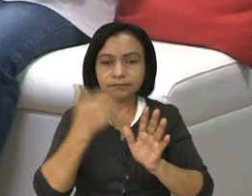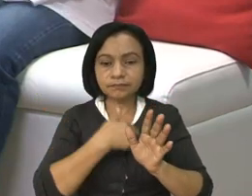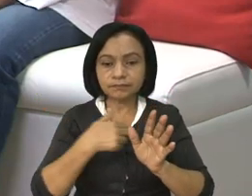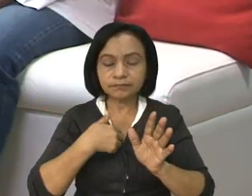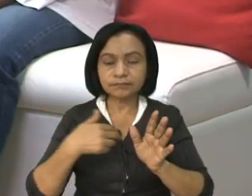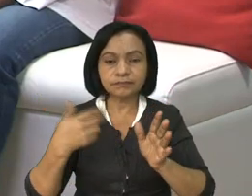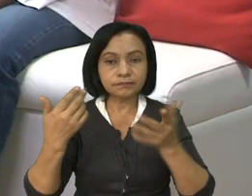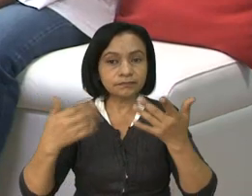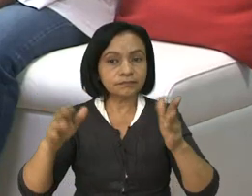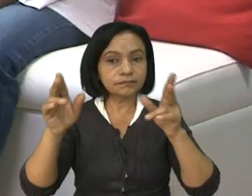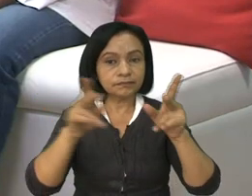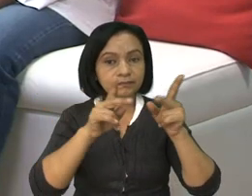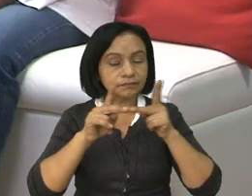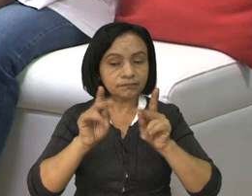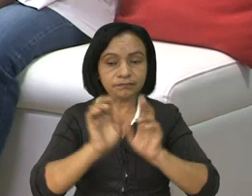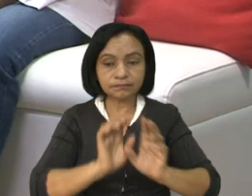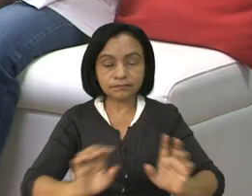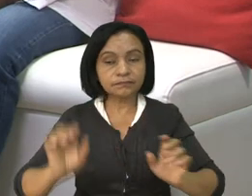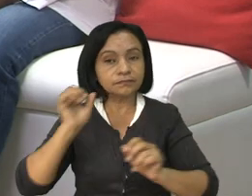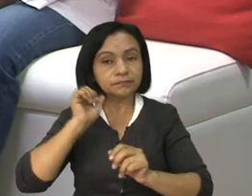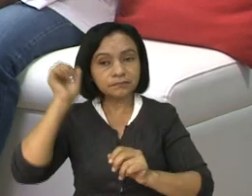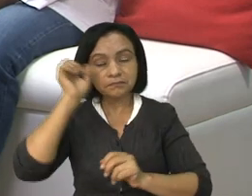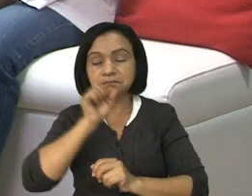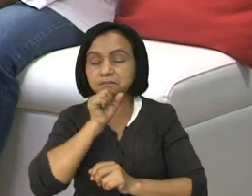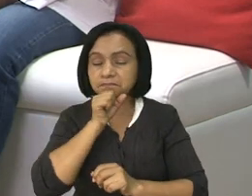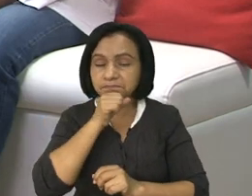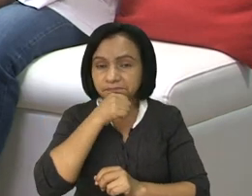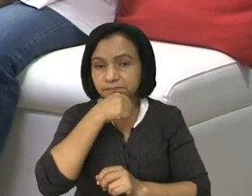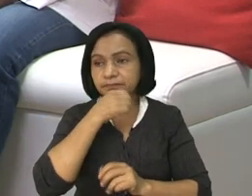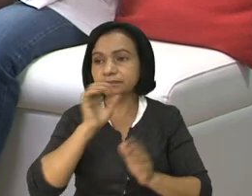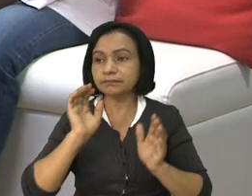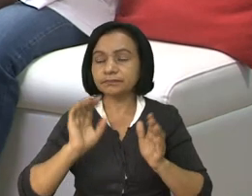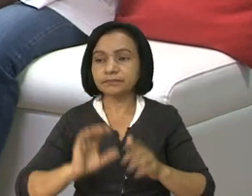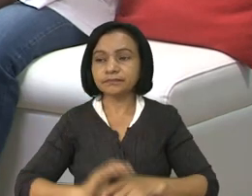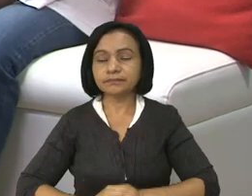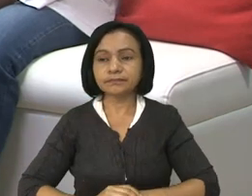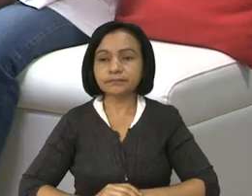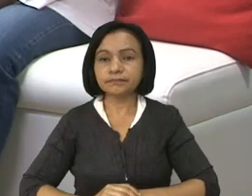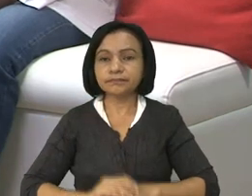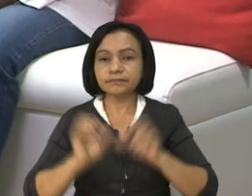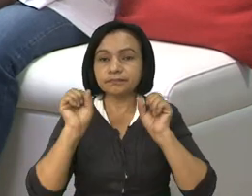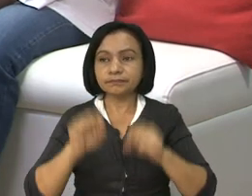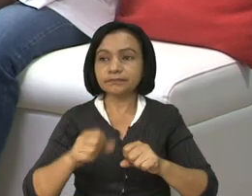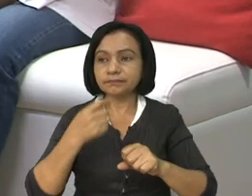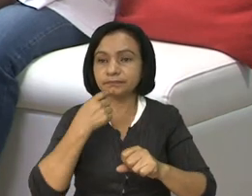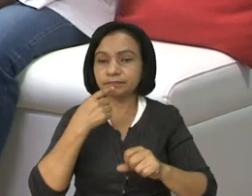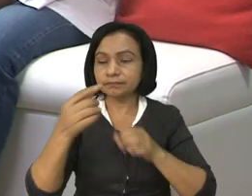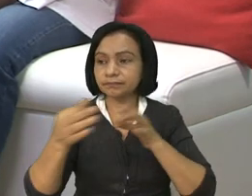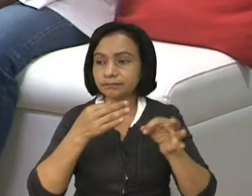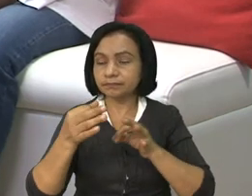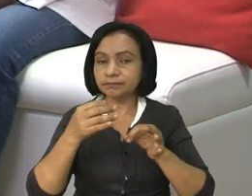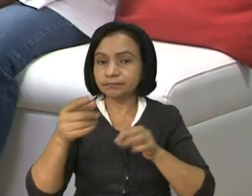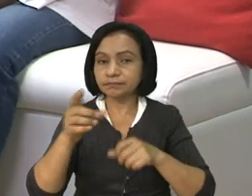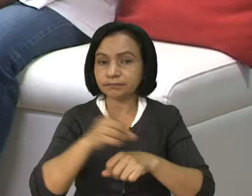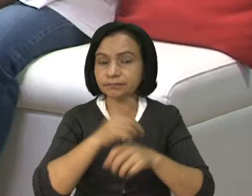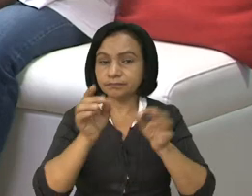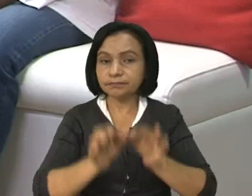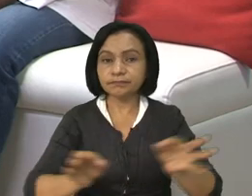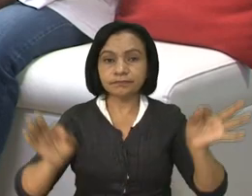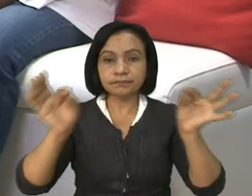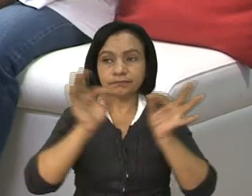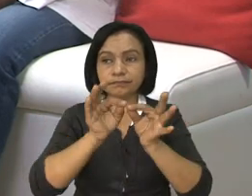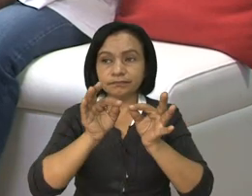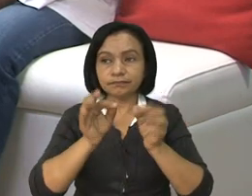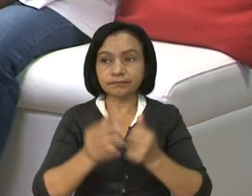a cualquier persona nos puede dar, niños, adultos, ancianos. Ya, tengo entendido que también eso que usted dijo es muy importante, el